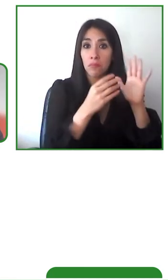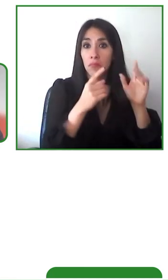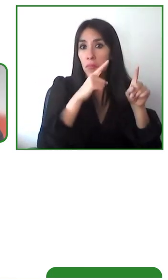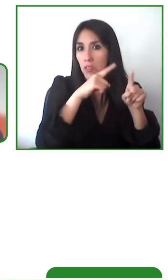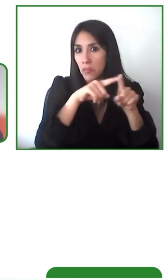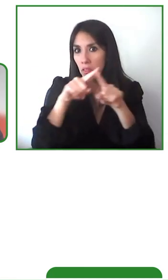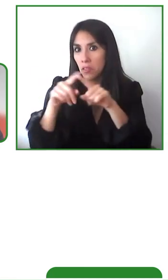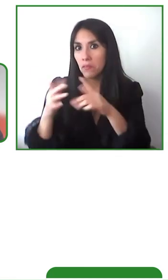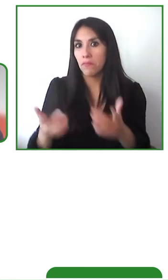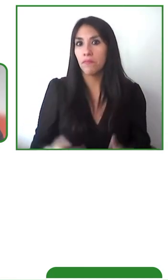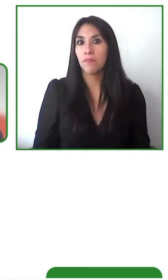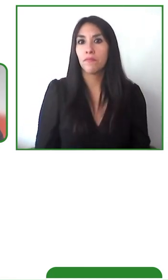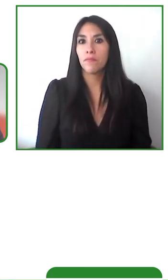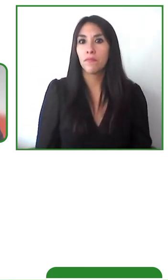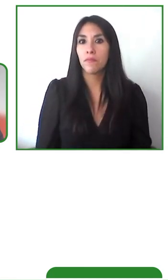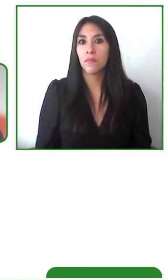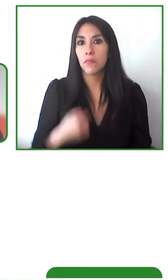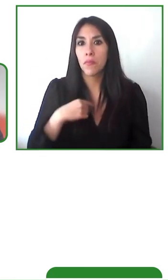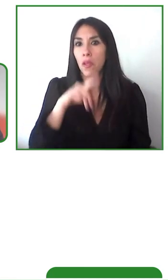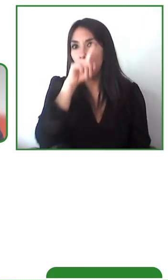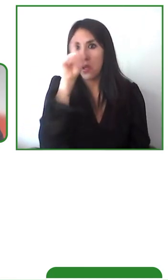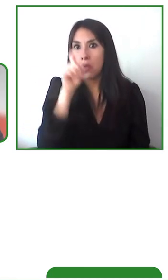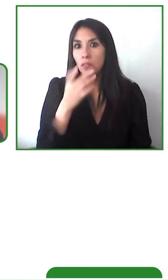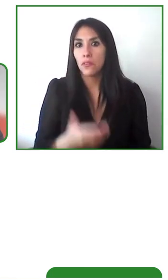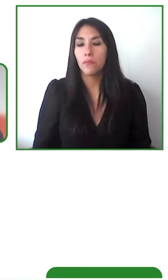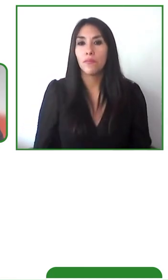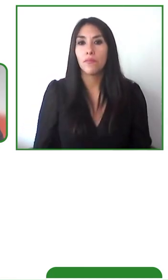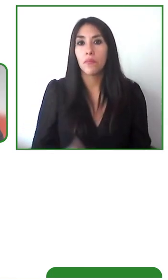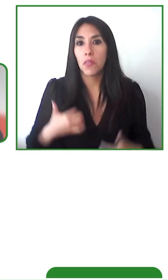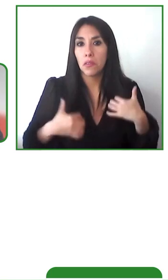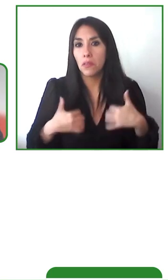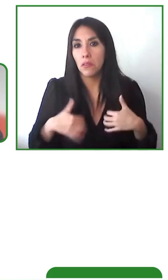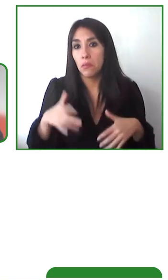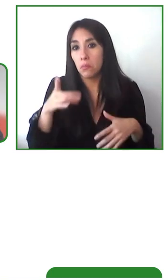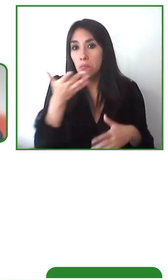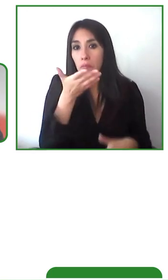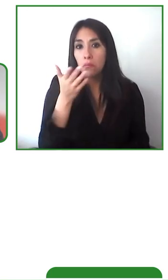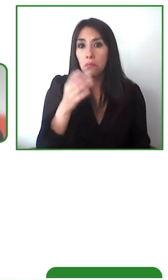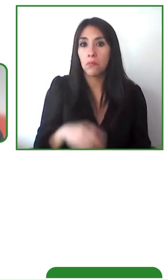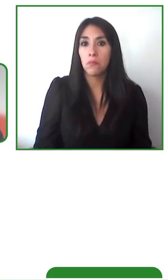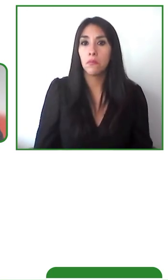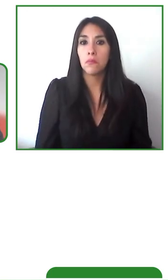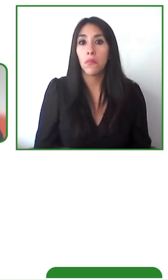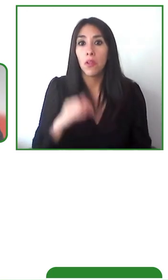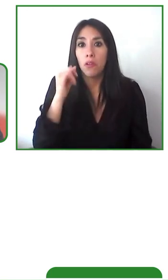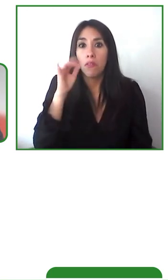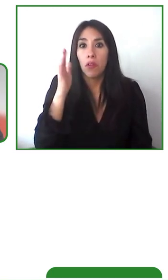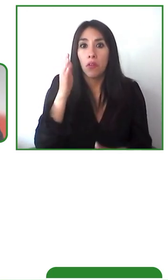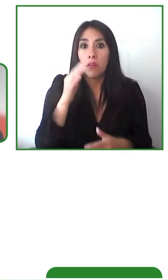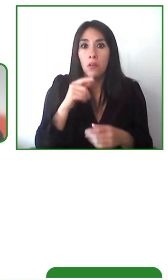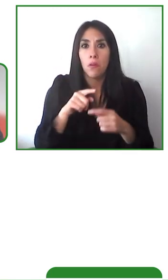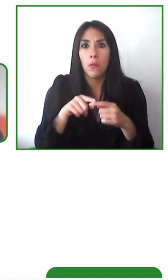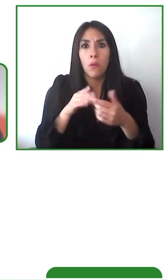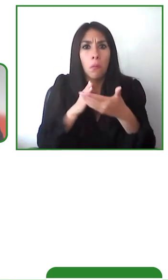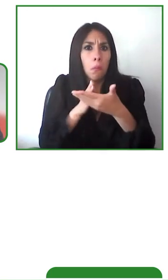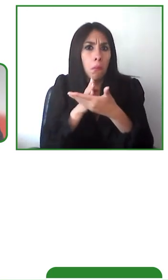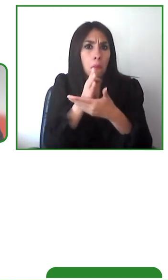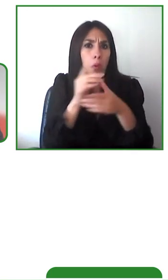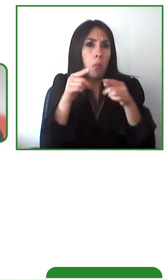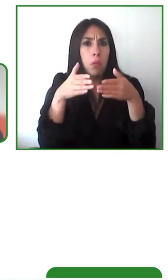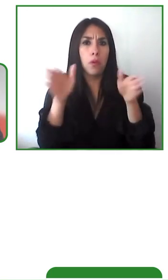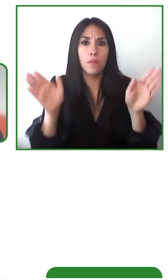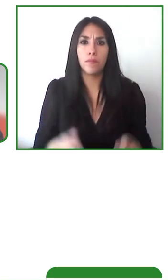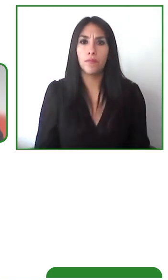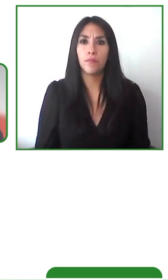para ustedes cuando empiezan una nueva alianza? ¿Cómo deciden si esto